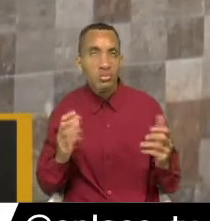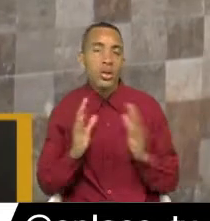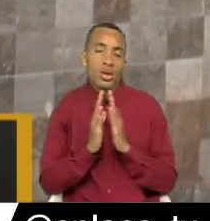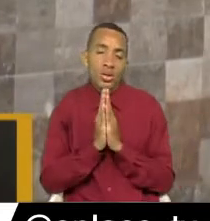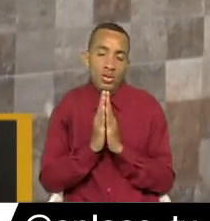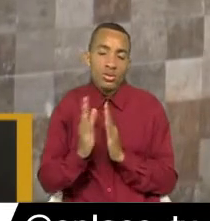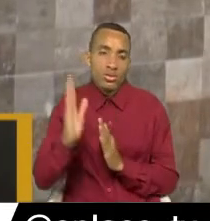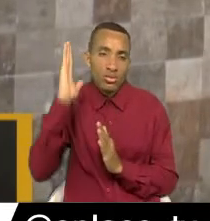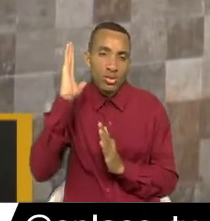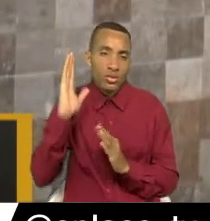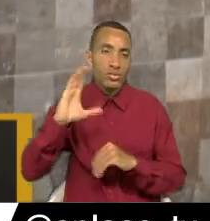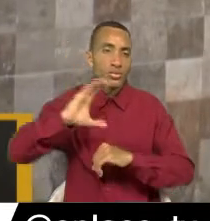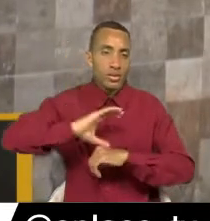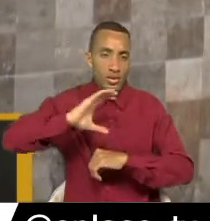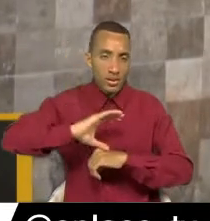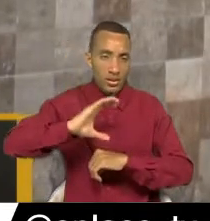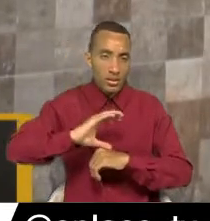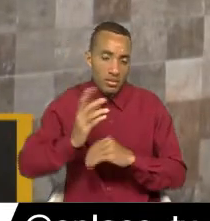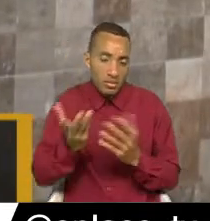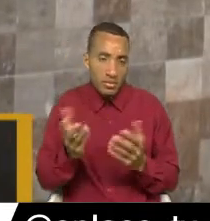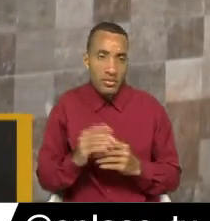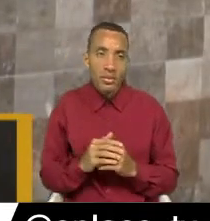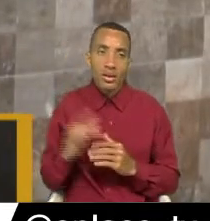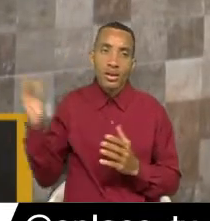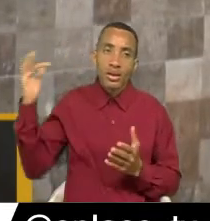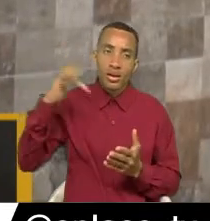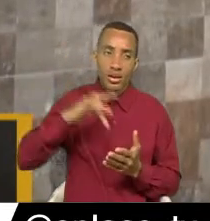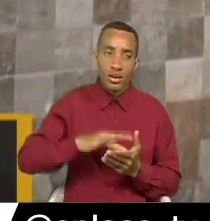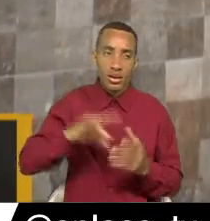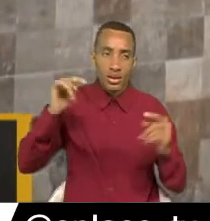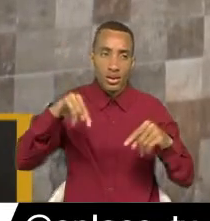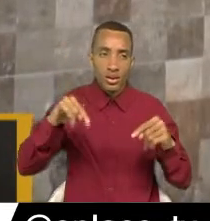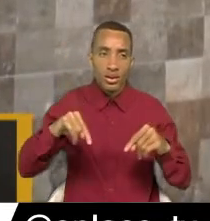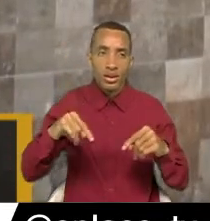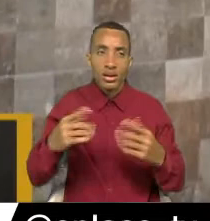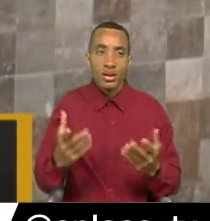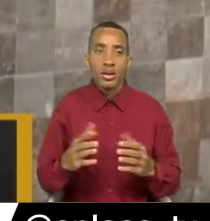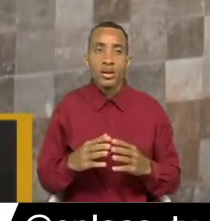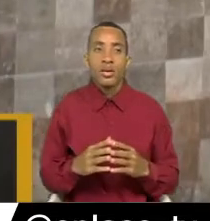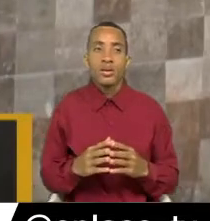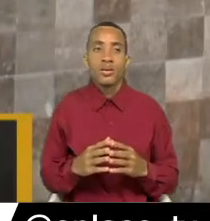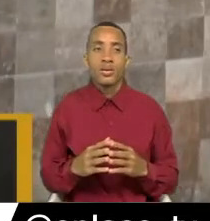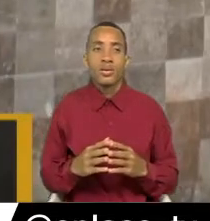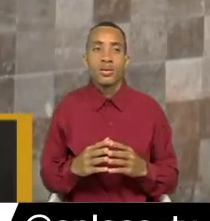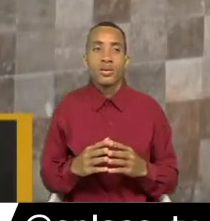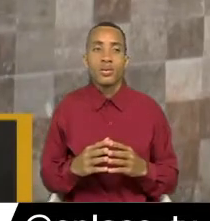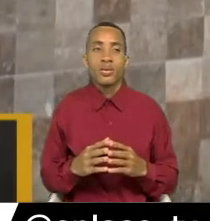y llegamos aquí a Barranca, ¿no? Ve que esto me gustó mucho, entonces es cuando yo